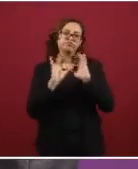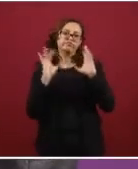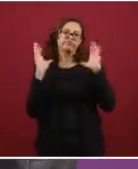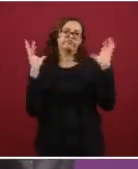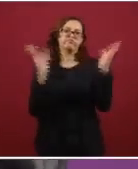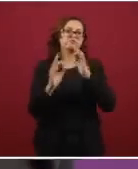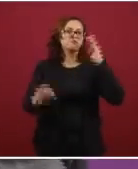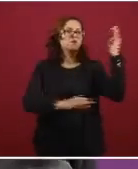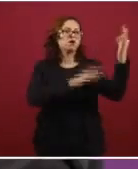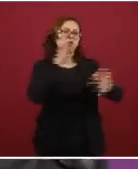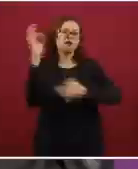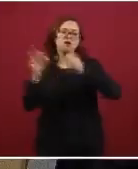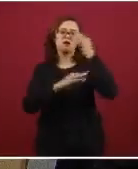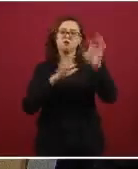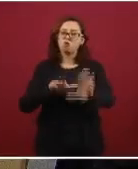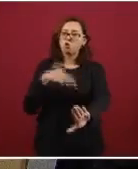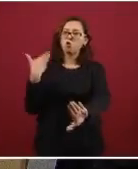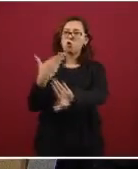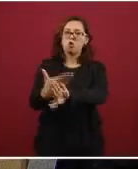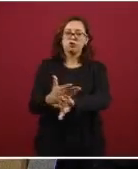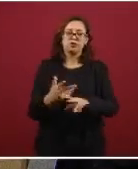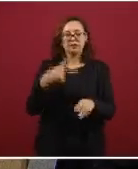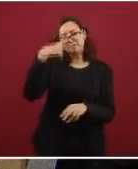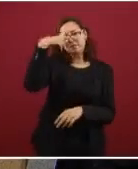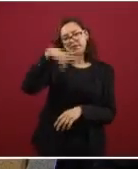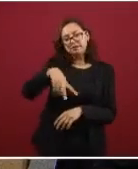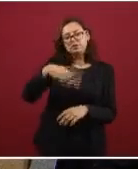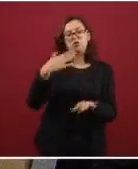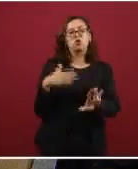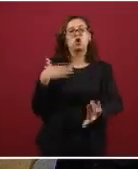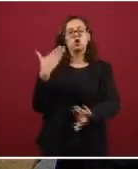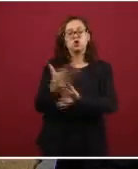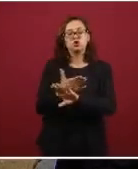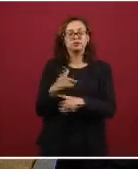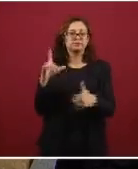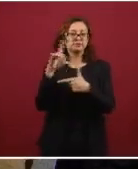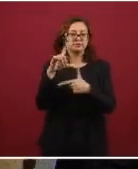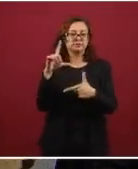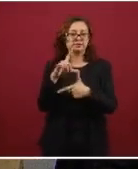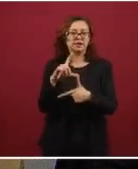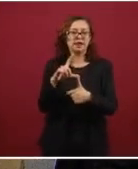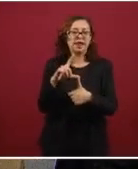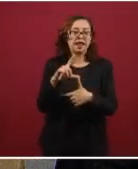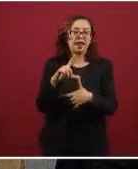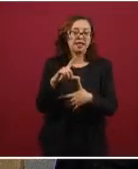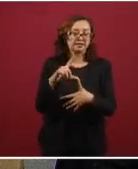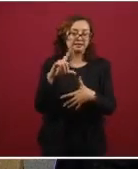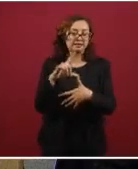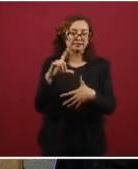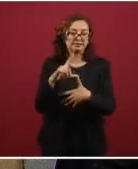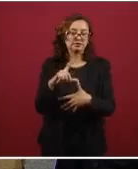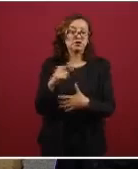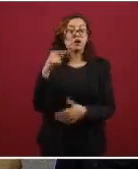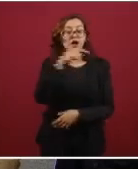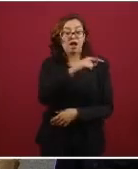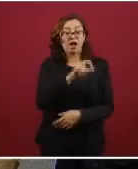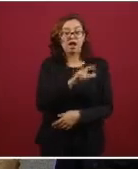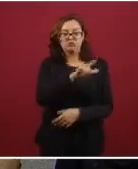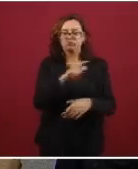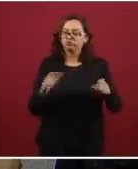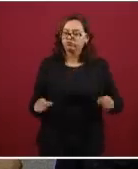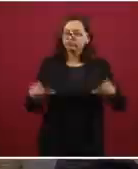propaganda. Y al subir un manifiesto da cuenta de que es una persona cuerda.